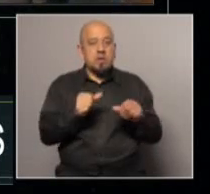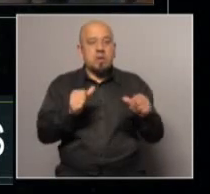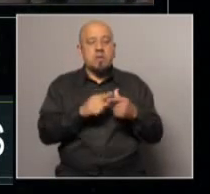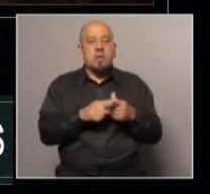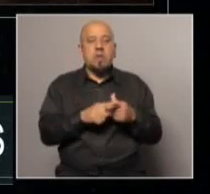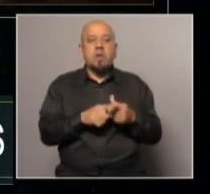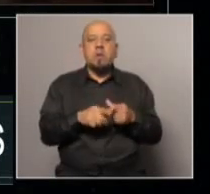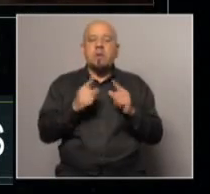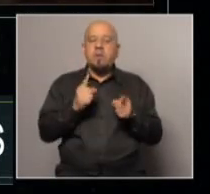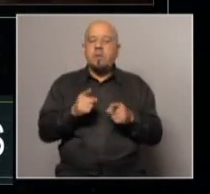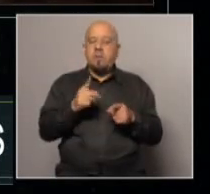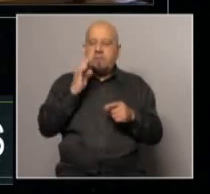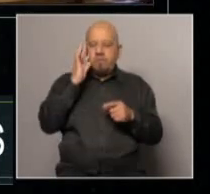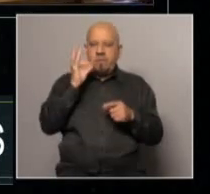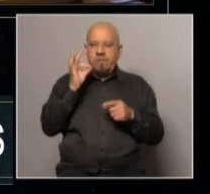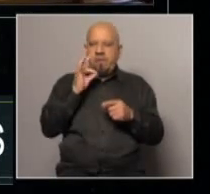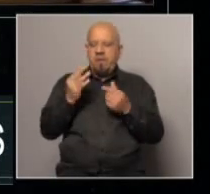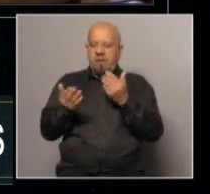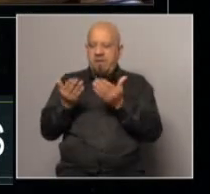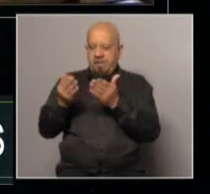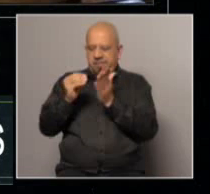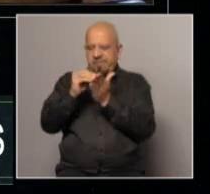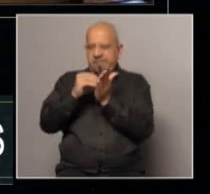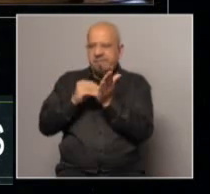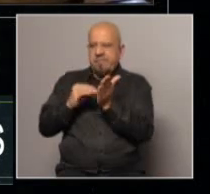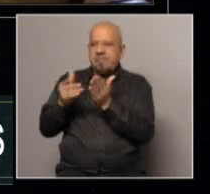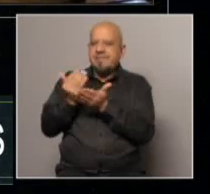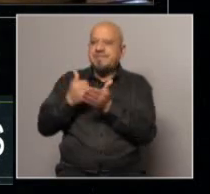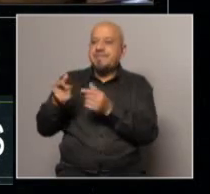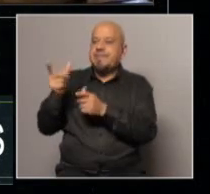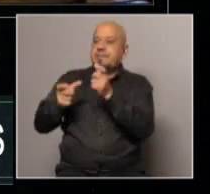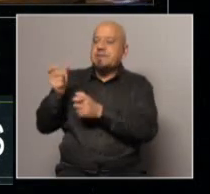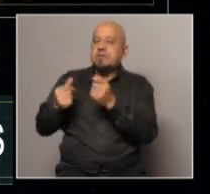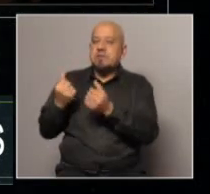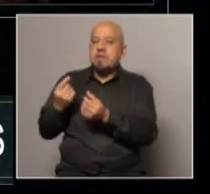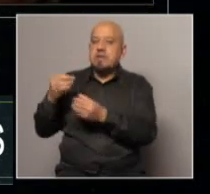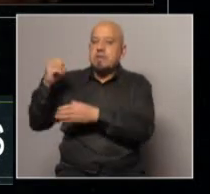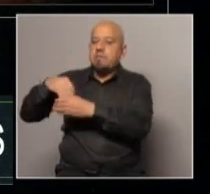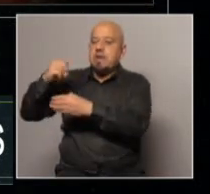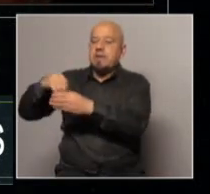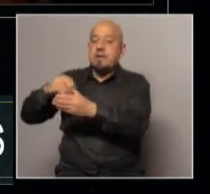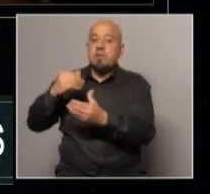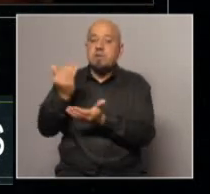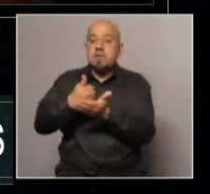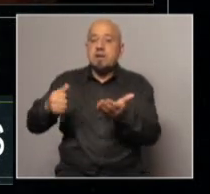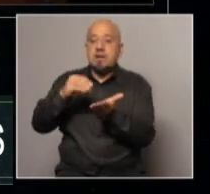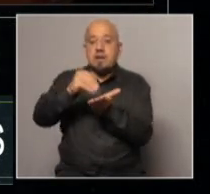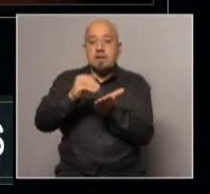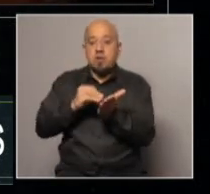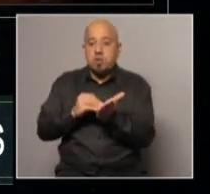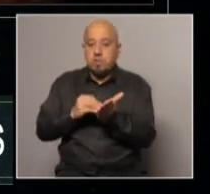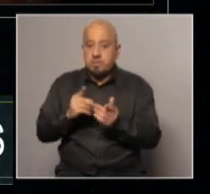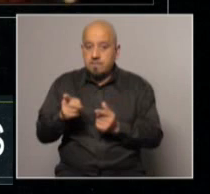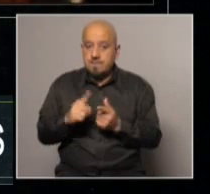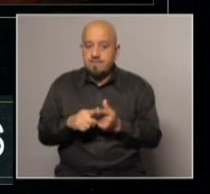evaluando la posibilidad de eliminar del registro a los autocultivadores del cannabis. ¿Esto se puede ver cercano en el tiempo? Vos